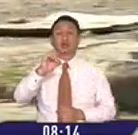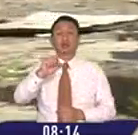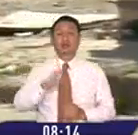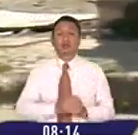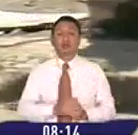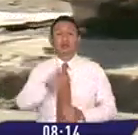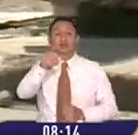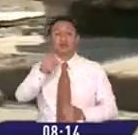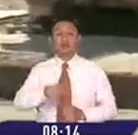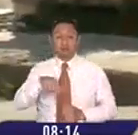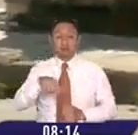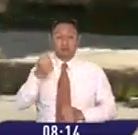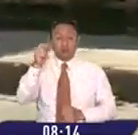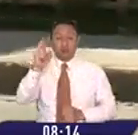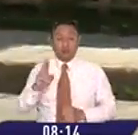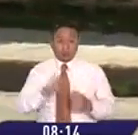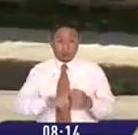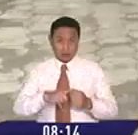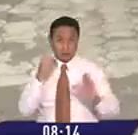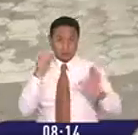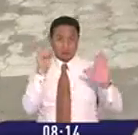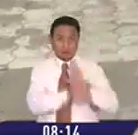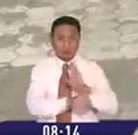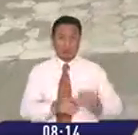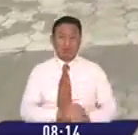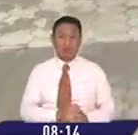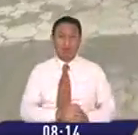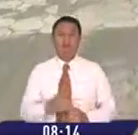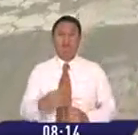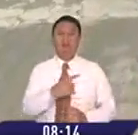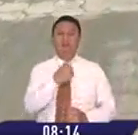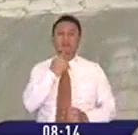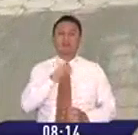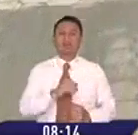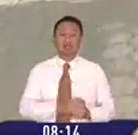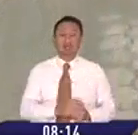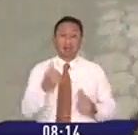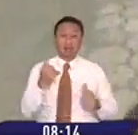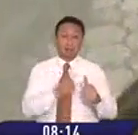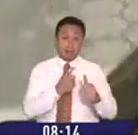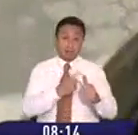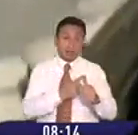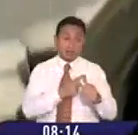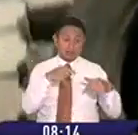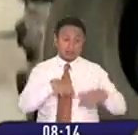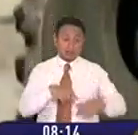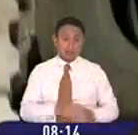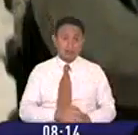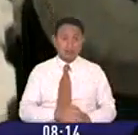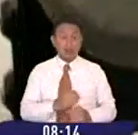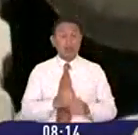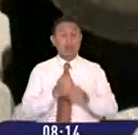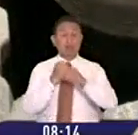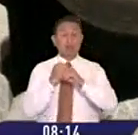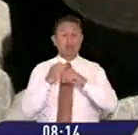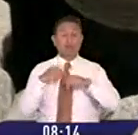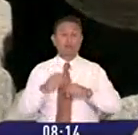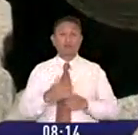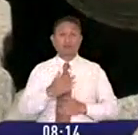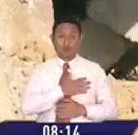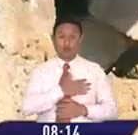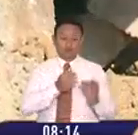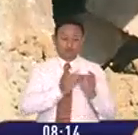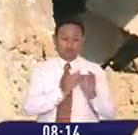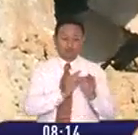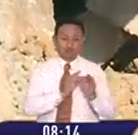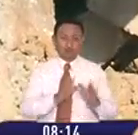los moradores de Turubamba, al sur de Quito. Y es que aseguran que la primera vez los vecinos se vieron obligados a arreglarlo por